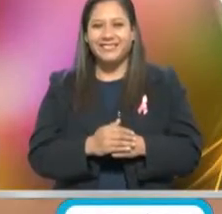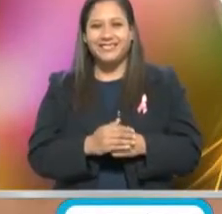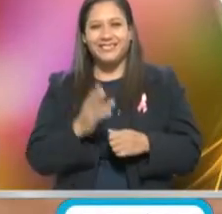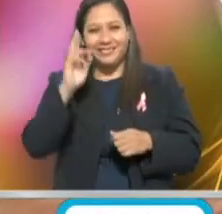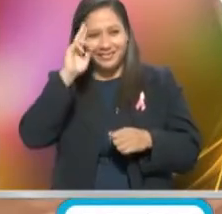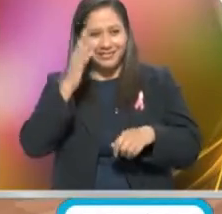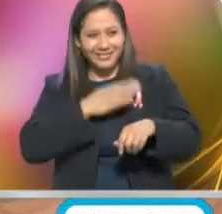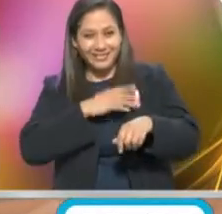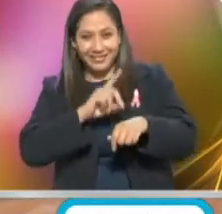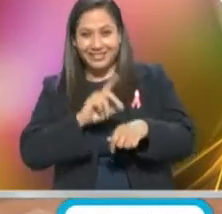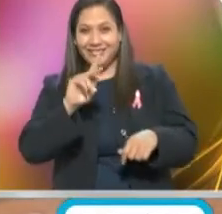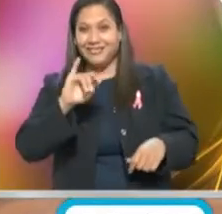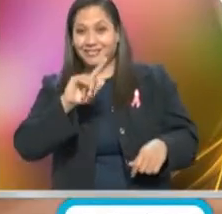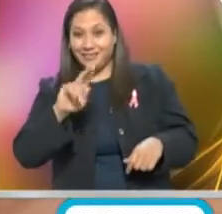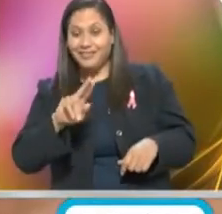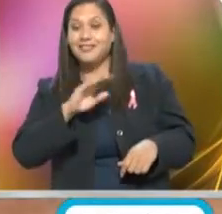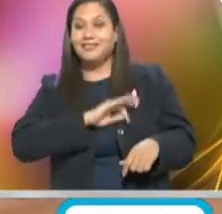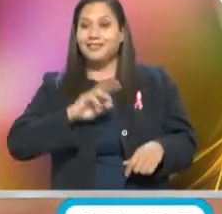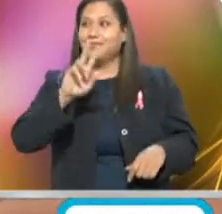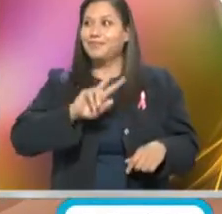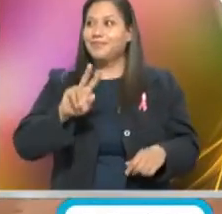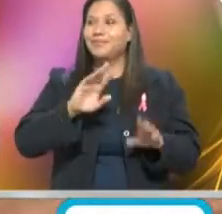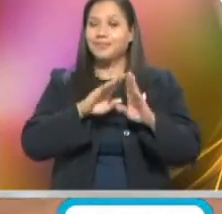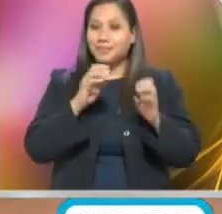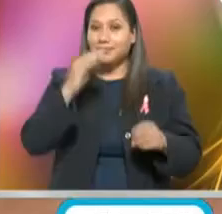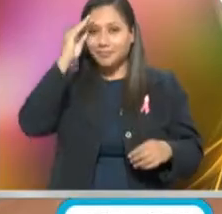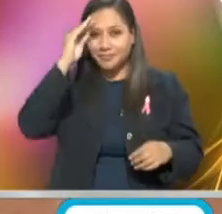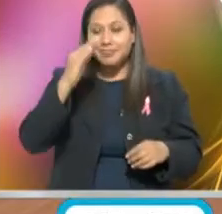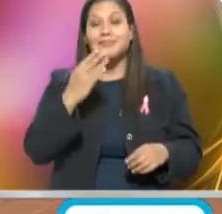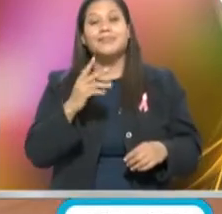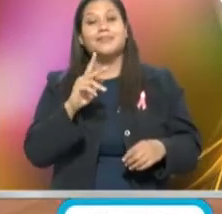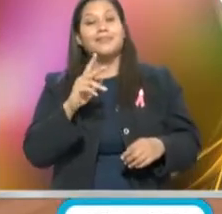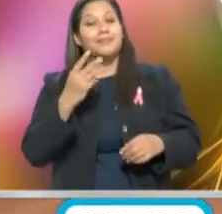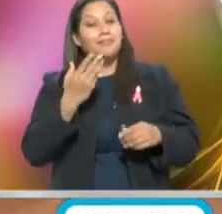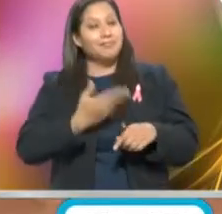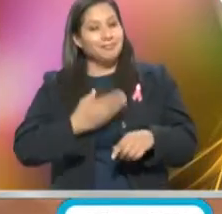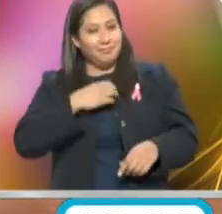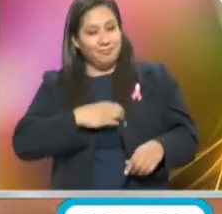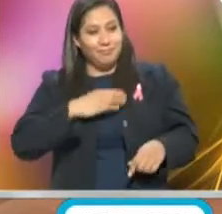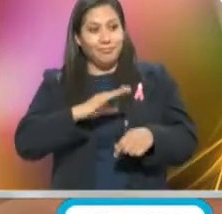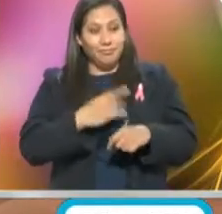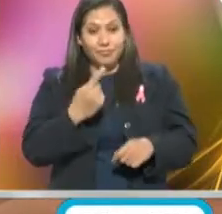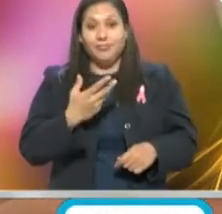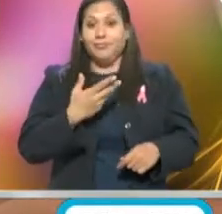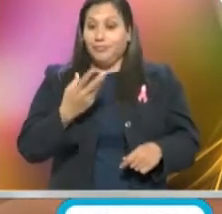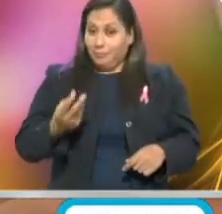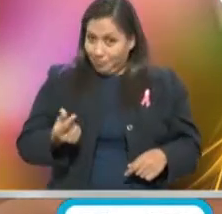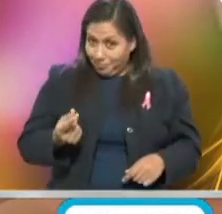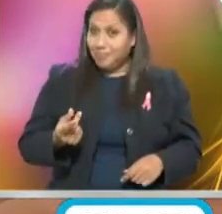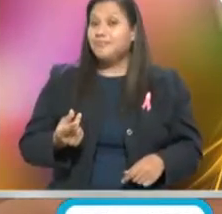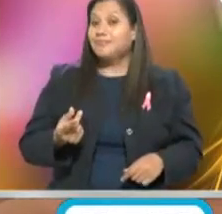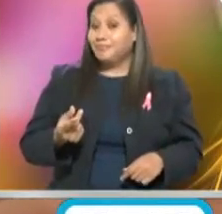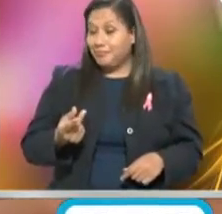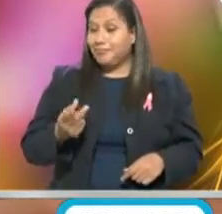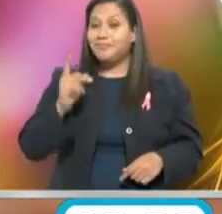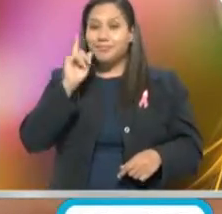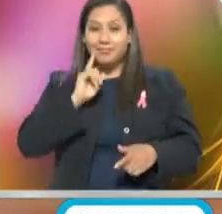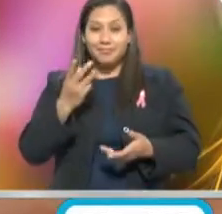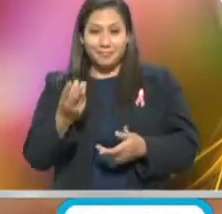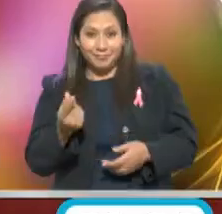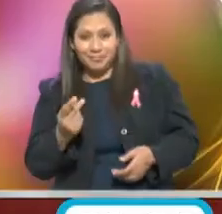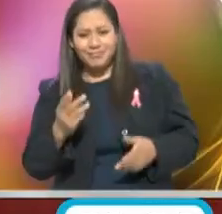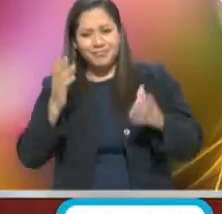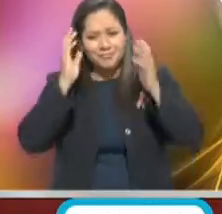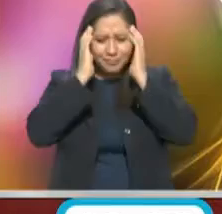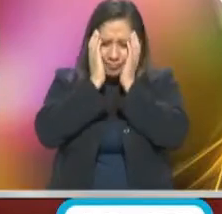Hola, buenos días, Pisu. ¿Cómo están? Muy feliz viernes. ¿Cómo estamos, señor? Piso, pues muy contento porque Me da gusto verlos. tengo un perro en la casa, una perrita que no sé